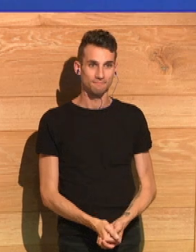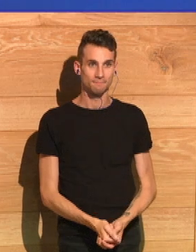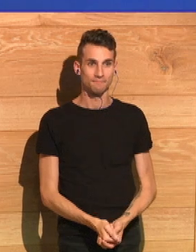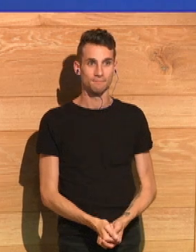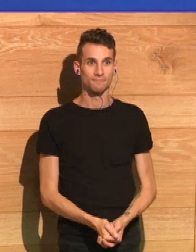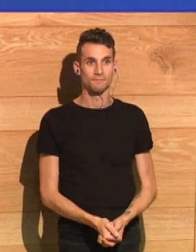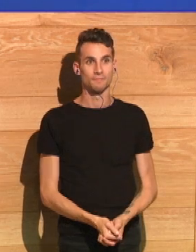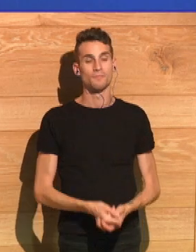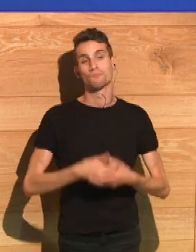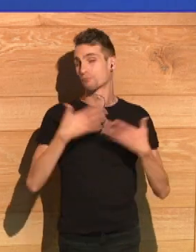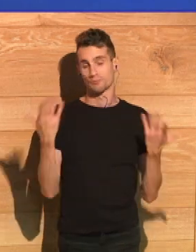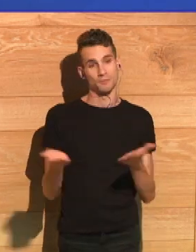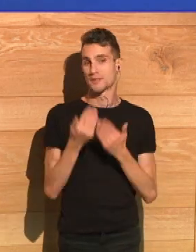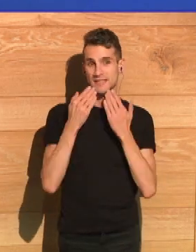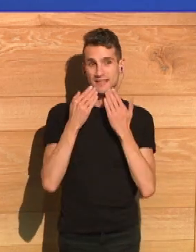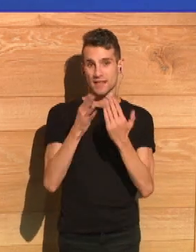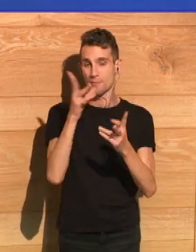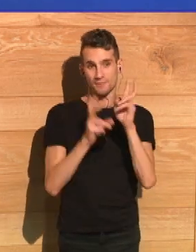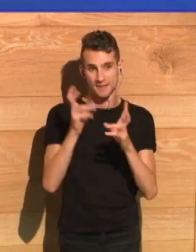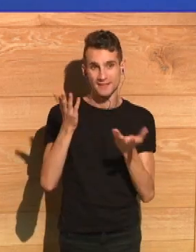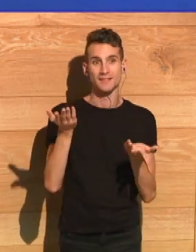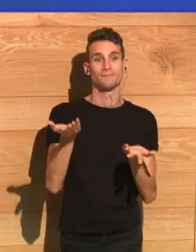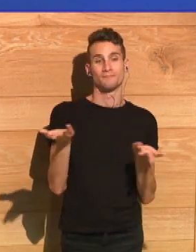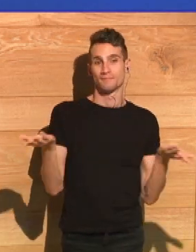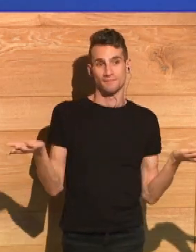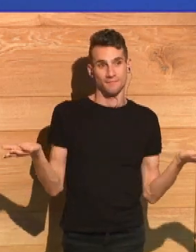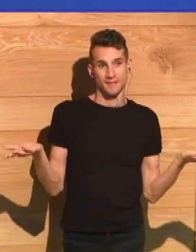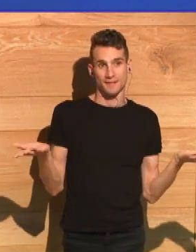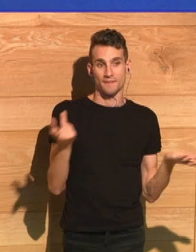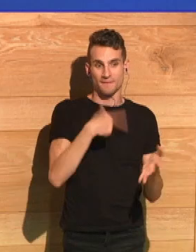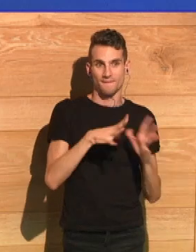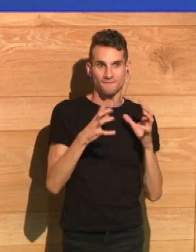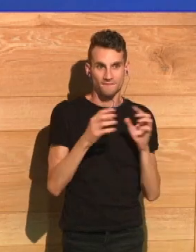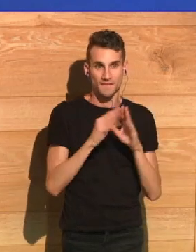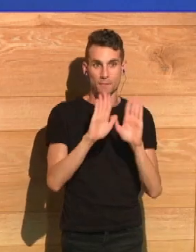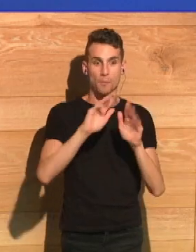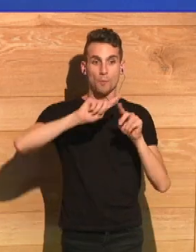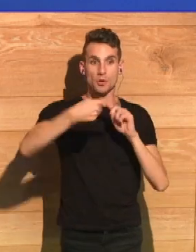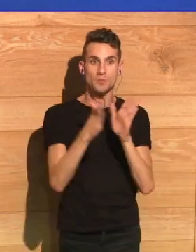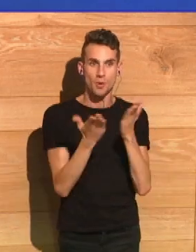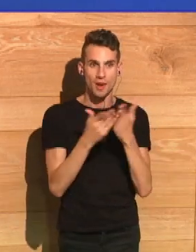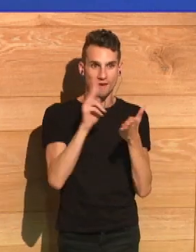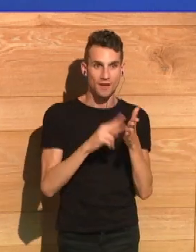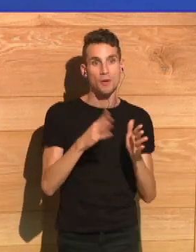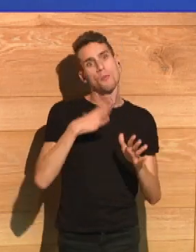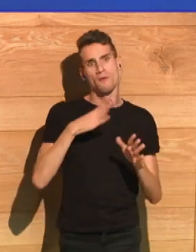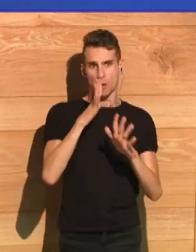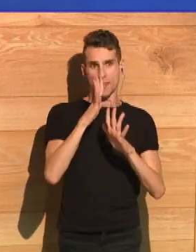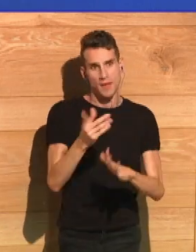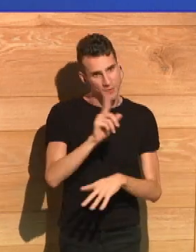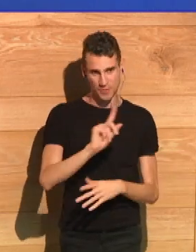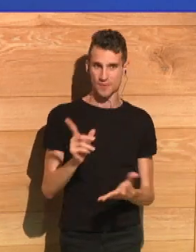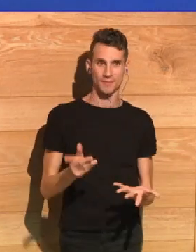gracias. Muchas gracias por habernos acompañado hoy y tenemos muchas ganas ya de leer lo próximo, que no pasen 10 años.